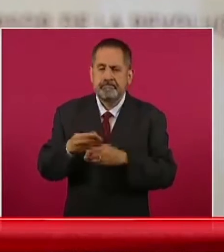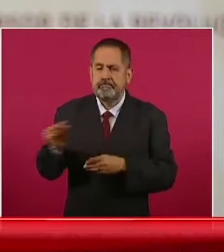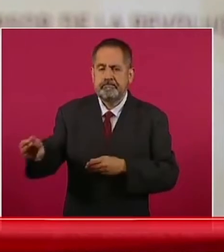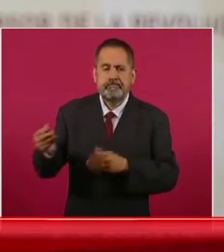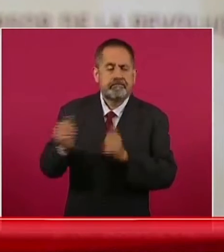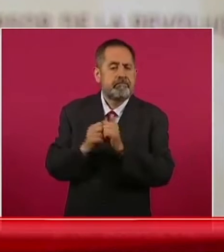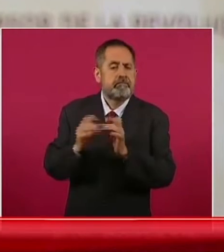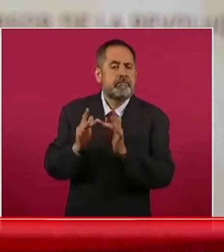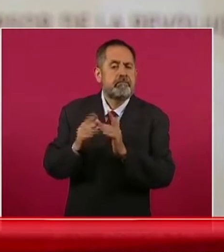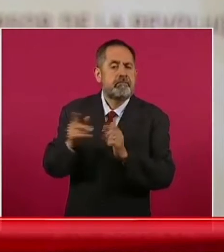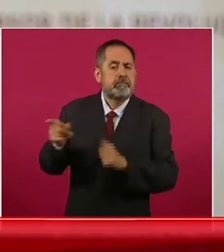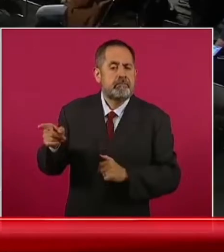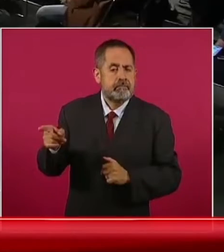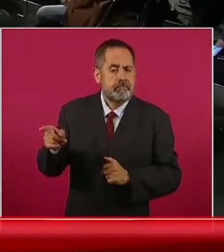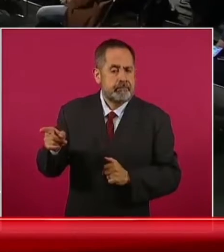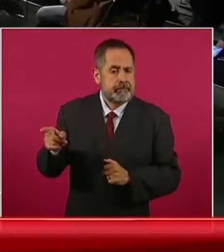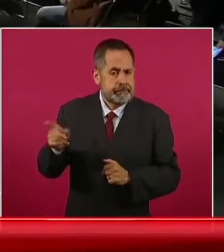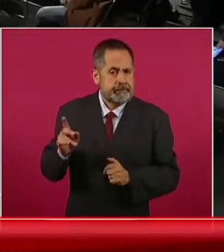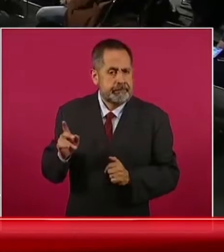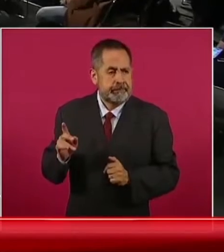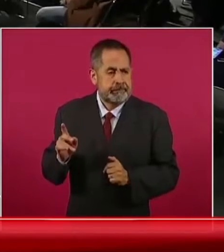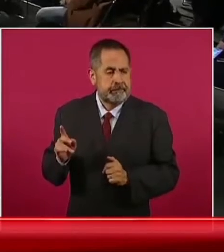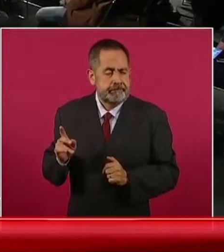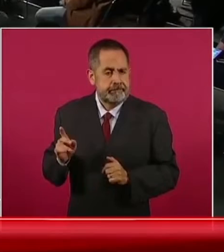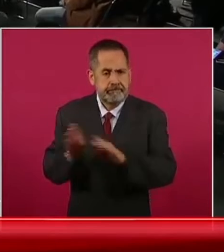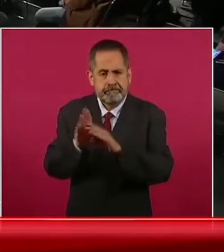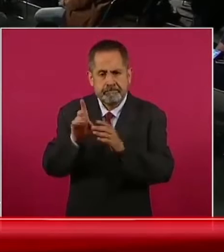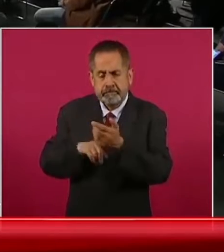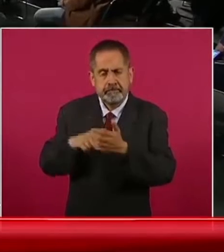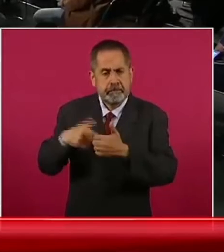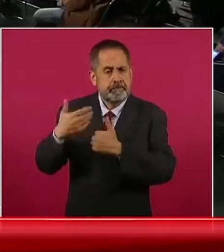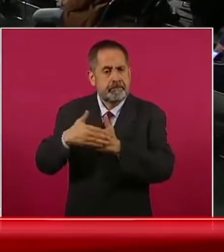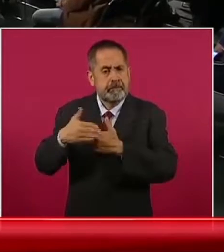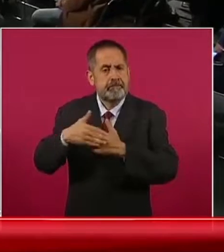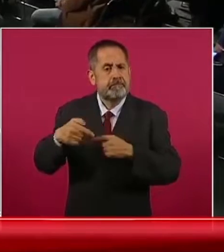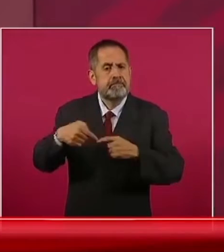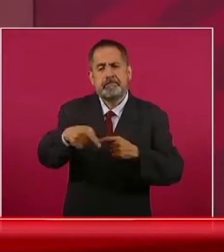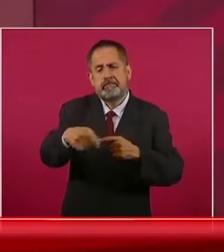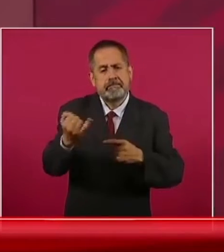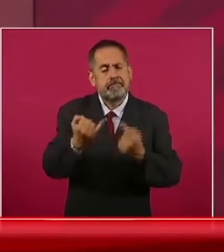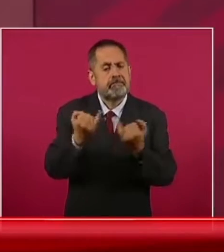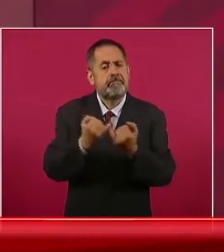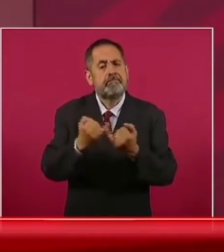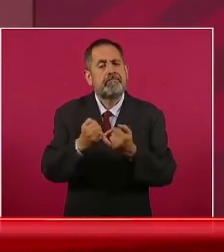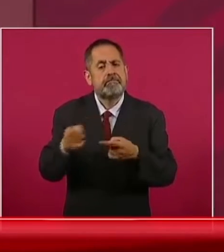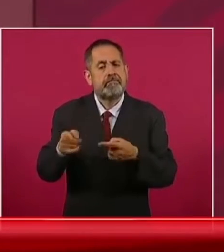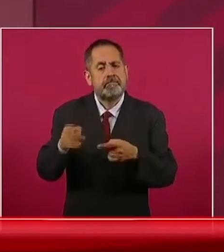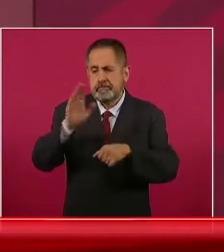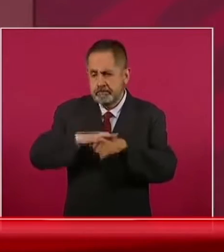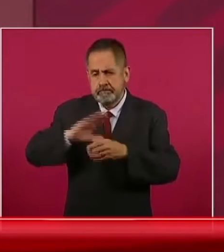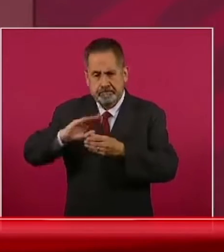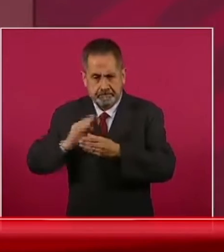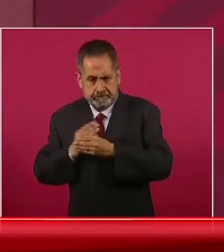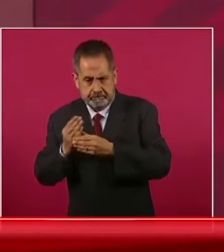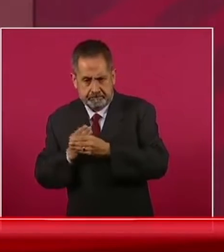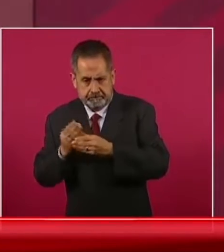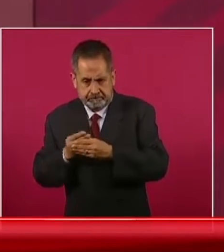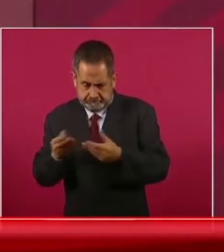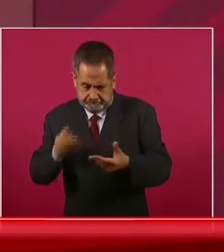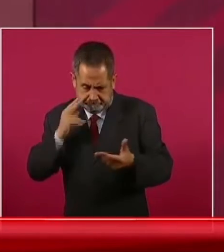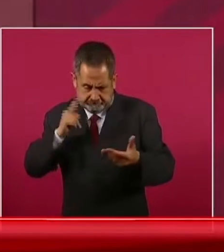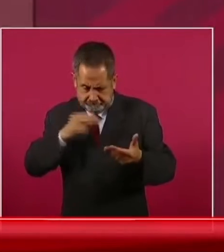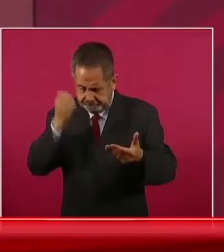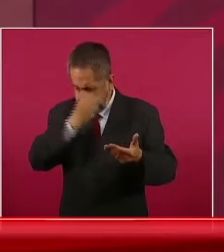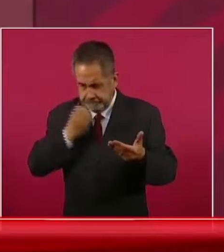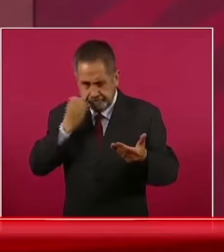cómo se van a tener más elementos pues